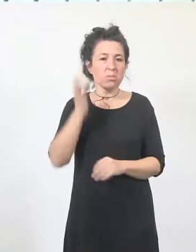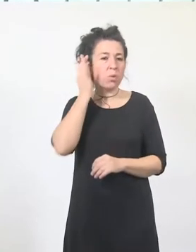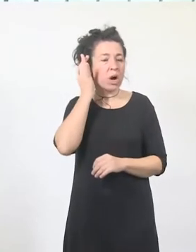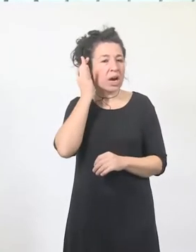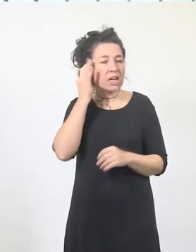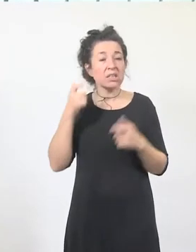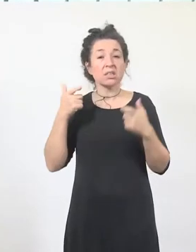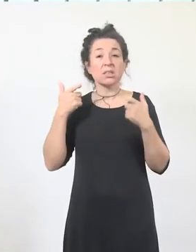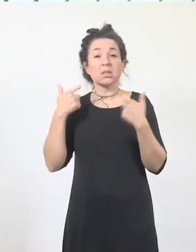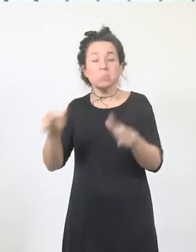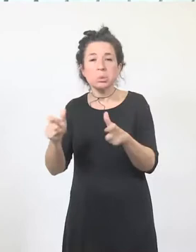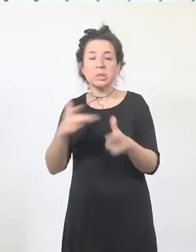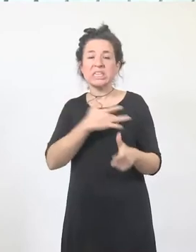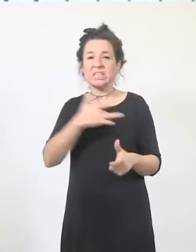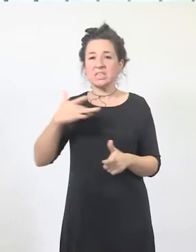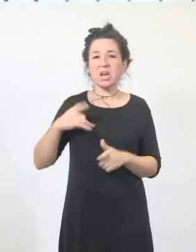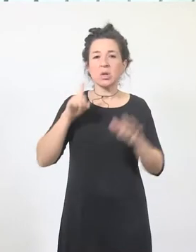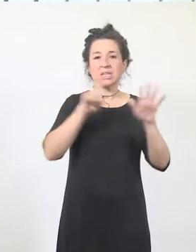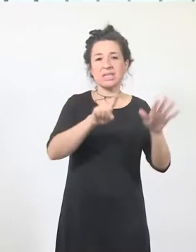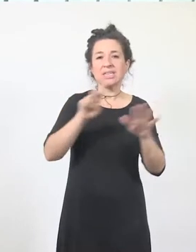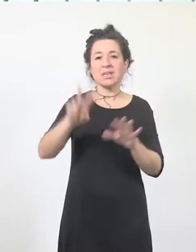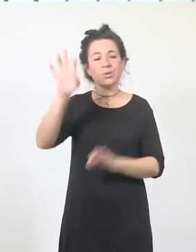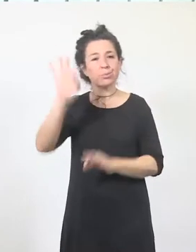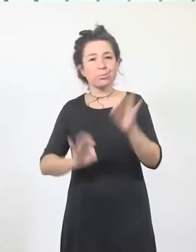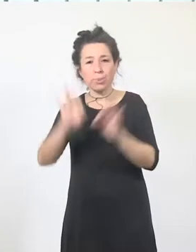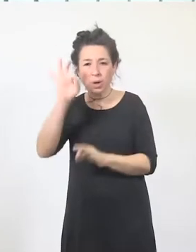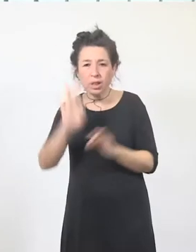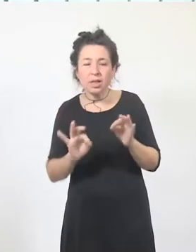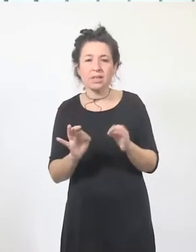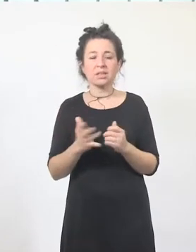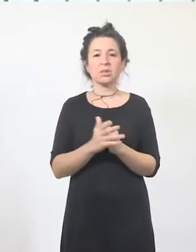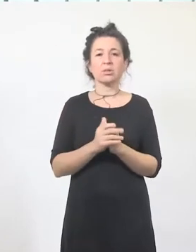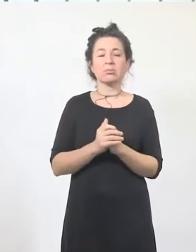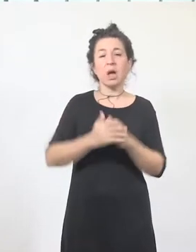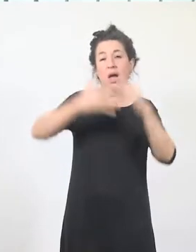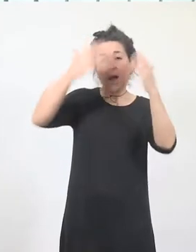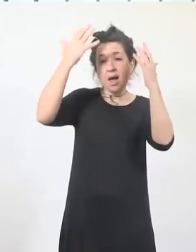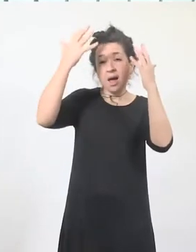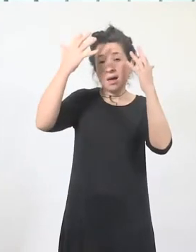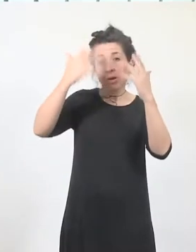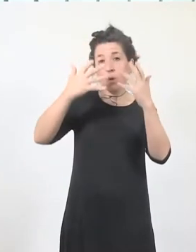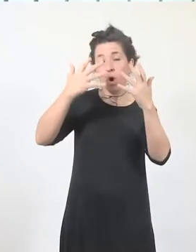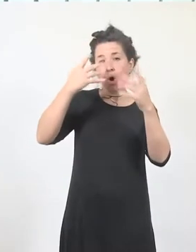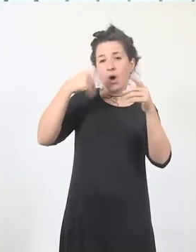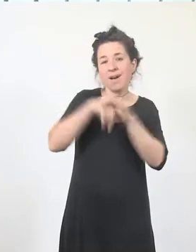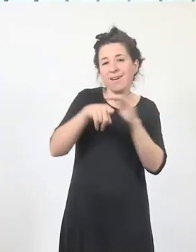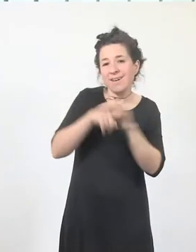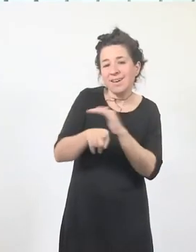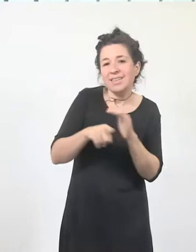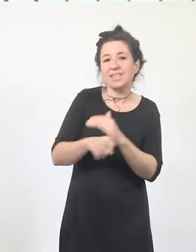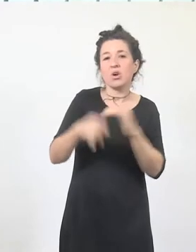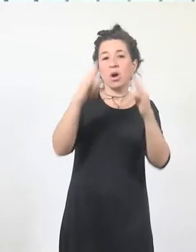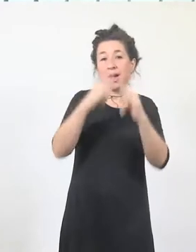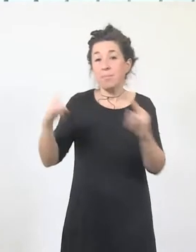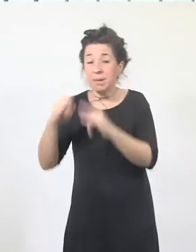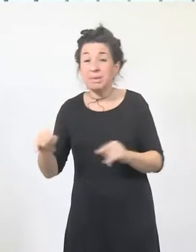de la salud 62%, en lo que es la administración de los campamentos casi el